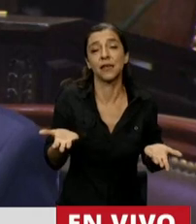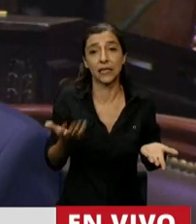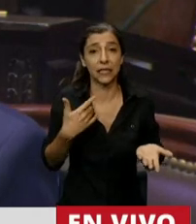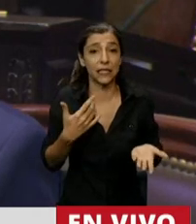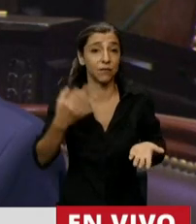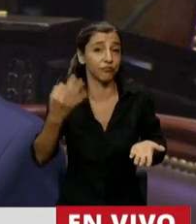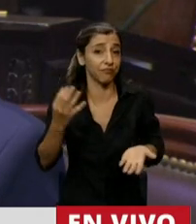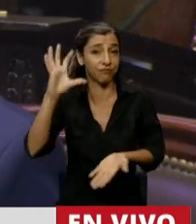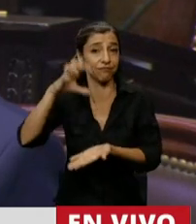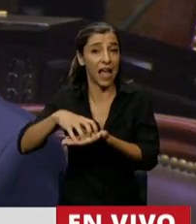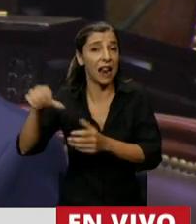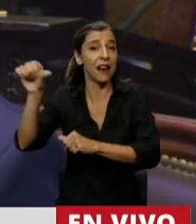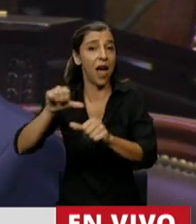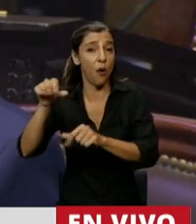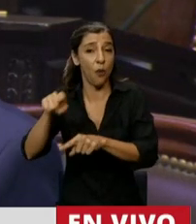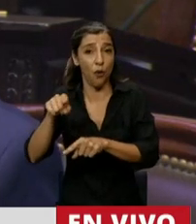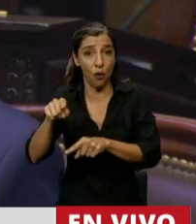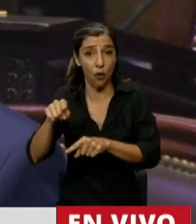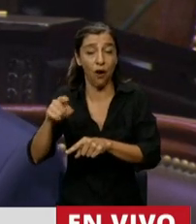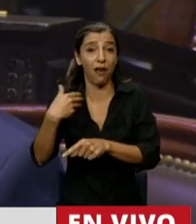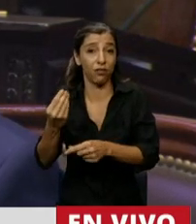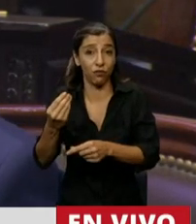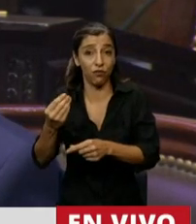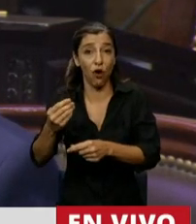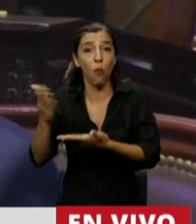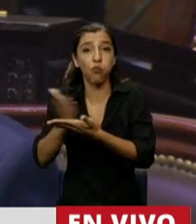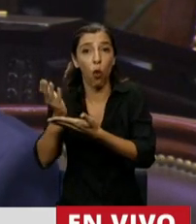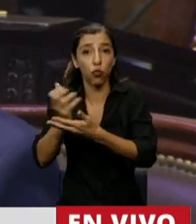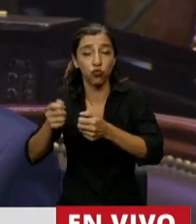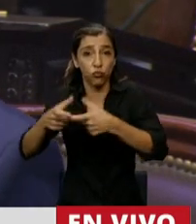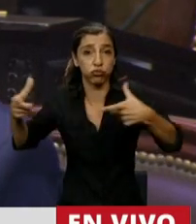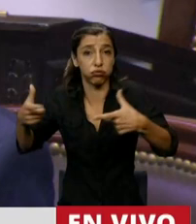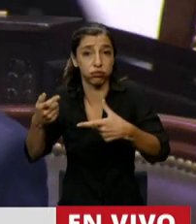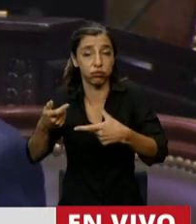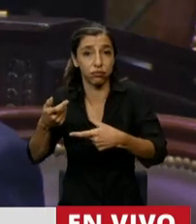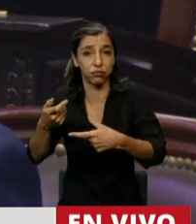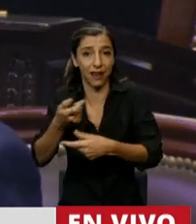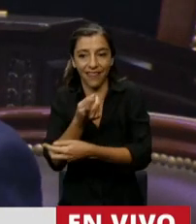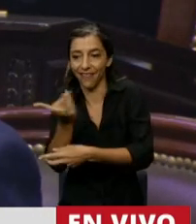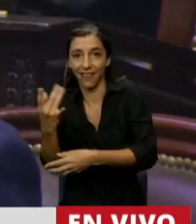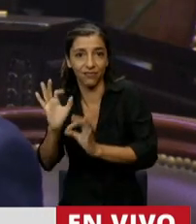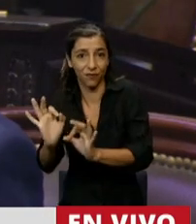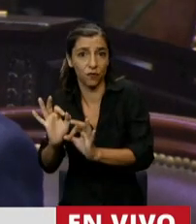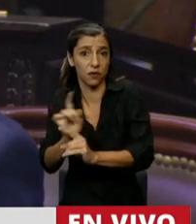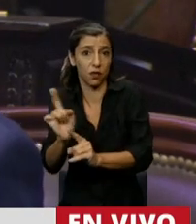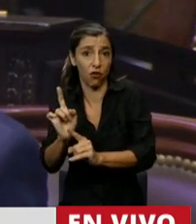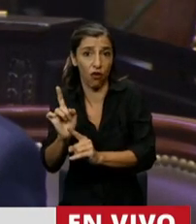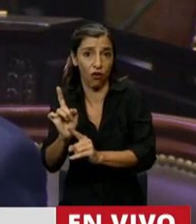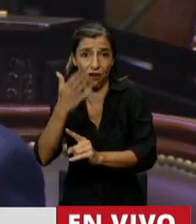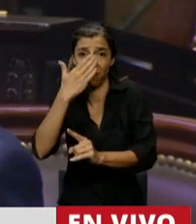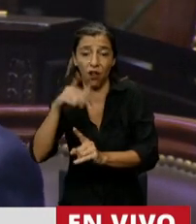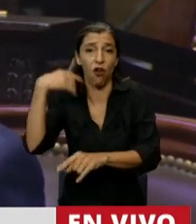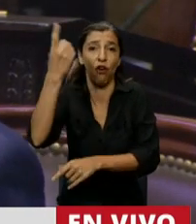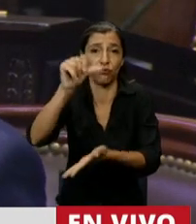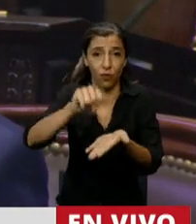es el laboratorio que va a producir las dosis suficientes para la Argentina, porque se va a producir en otro país. ¿Y sabe cuál